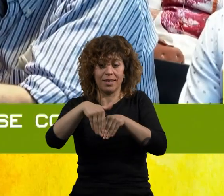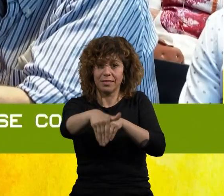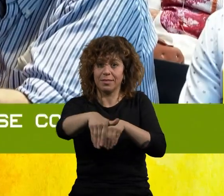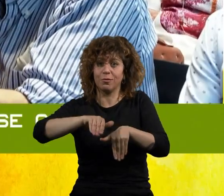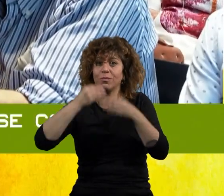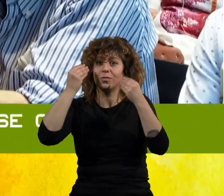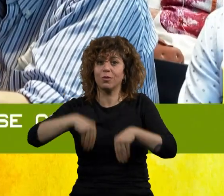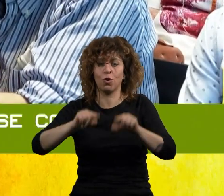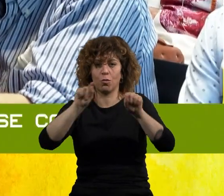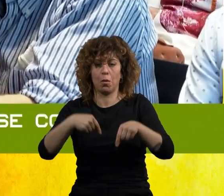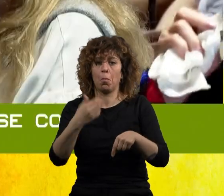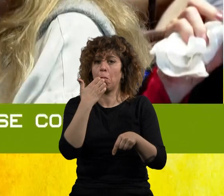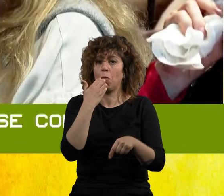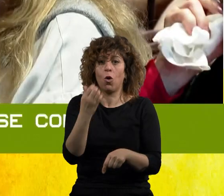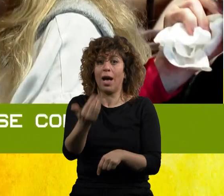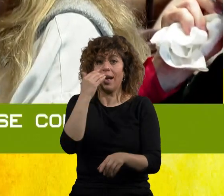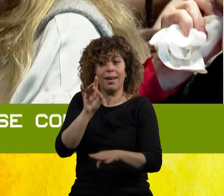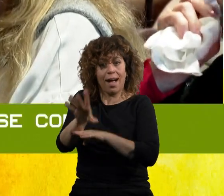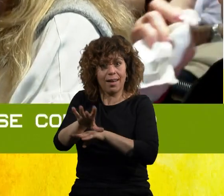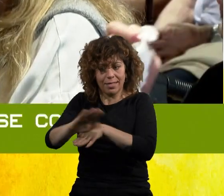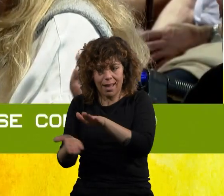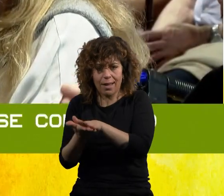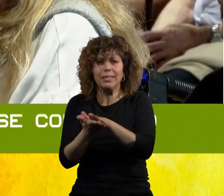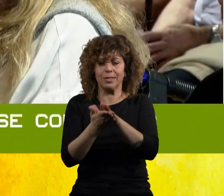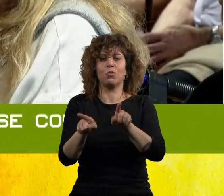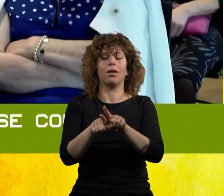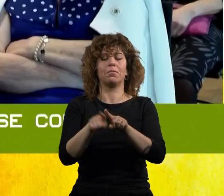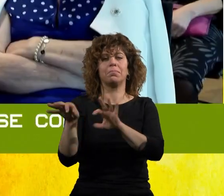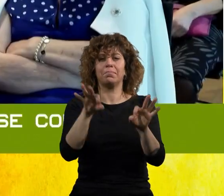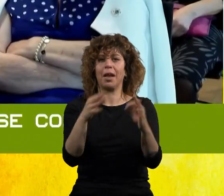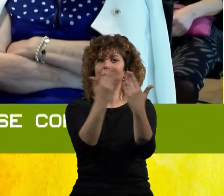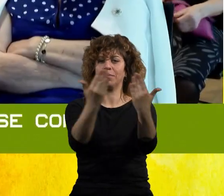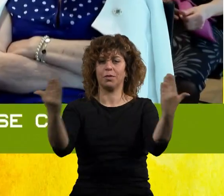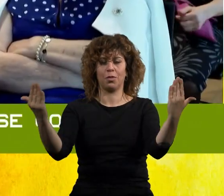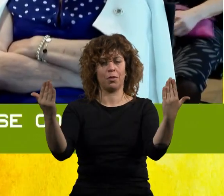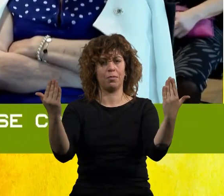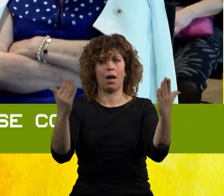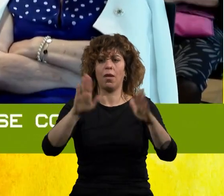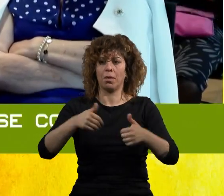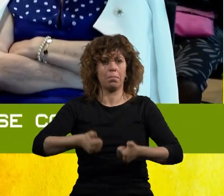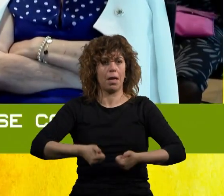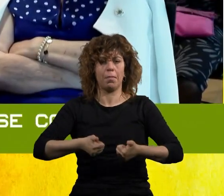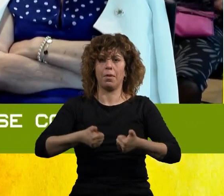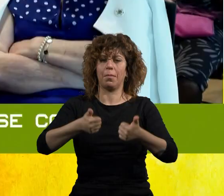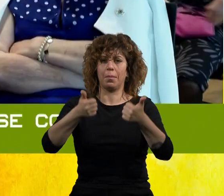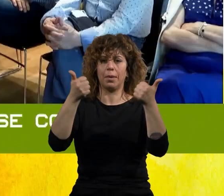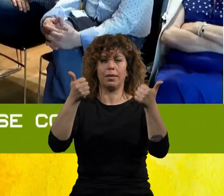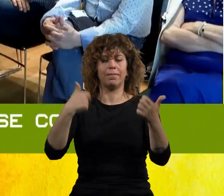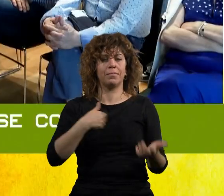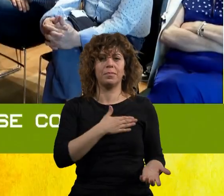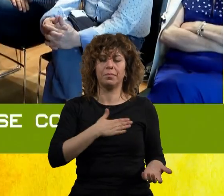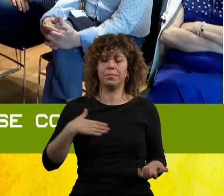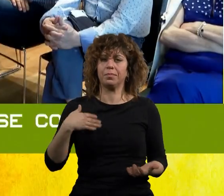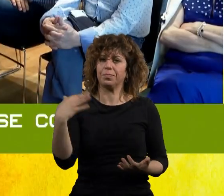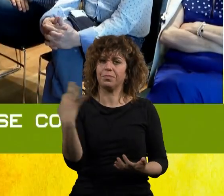sitios o cartas, por ejemplo, que guardaba la familia. Entonces también es una exposición, ¿no? Pero sí que es verdad que se fue haciendo más grande y yo lo que quería, claro, sí que es